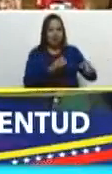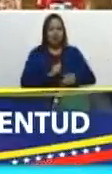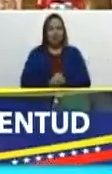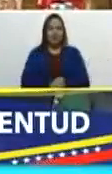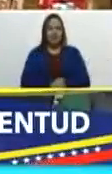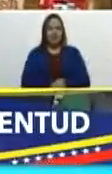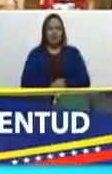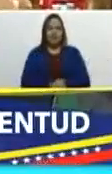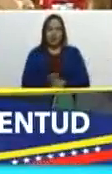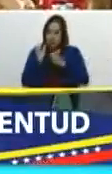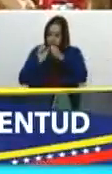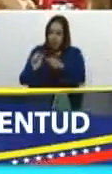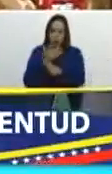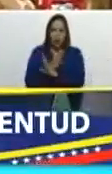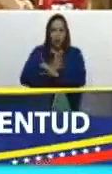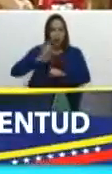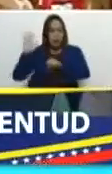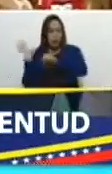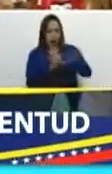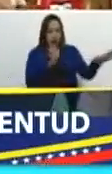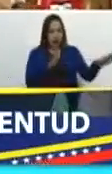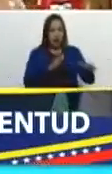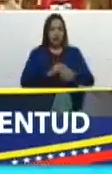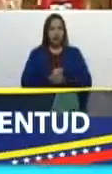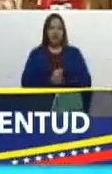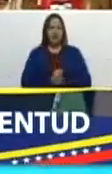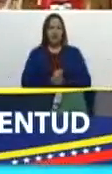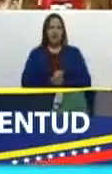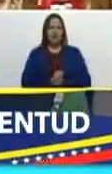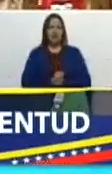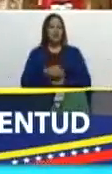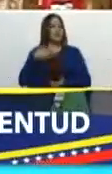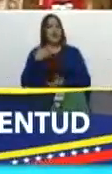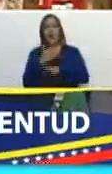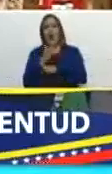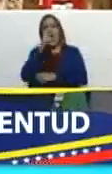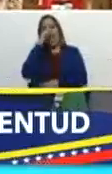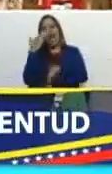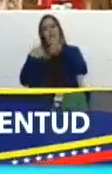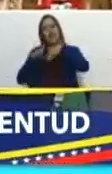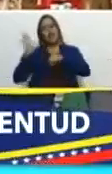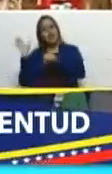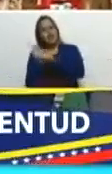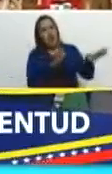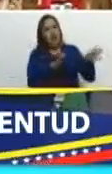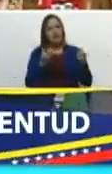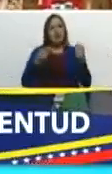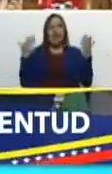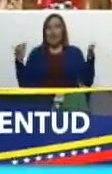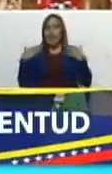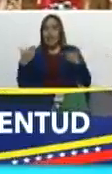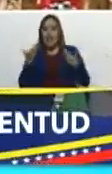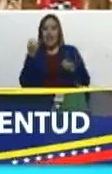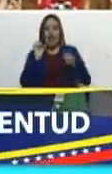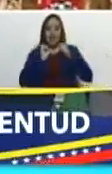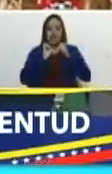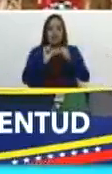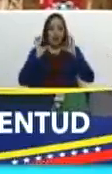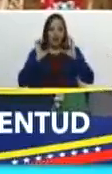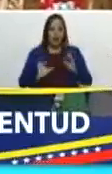se juega pelotique goma? Yo jugué mucha pelotique goma y es divertido y además te mantiene el